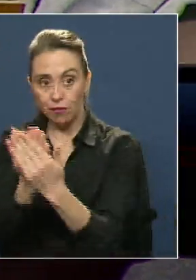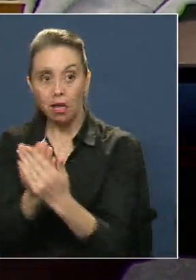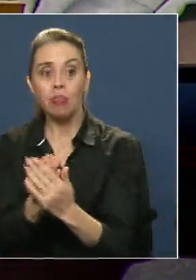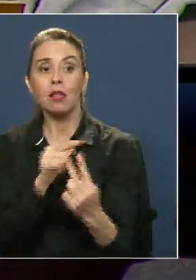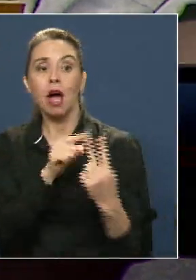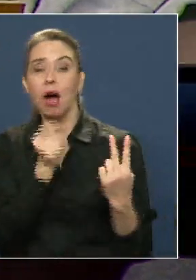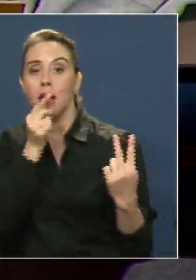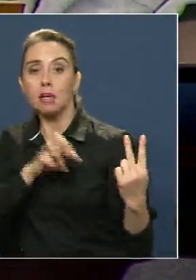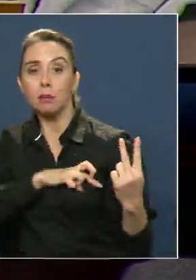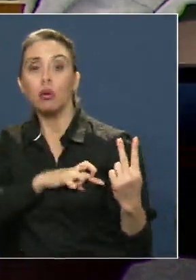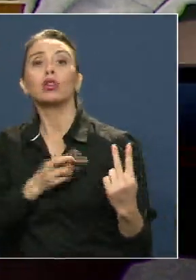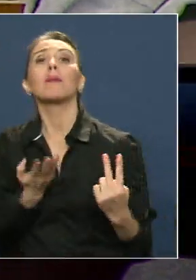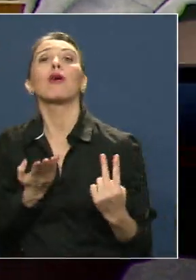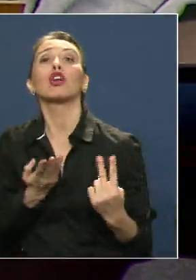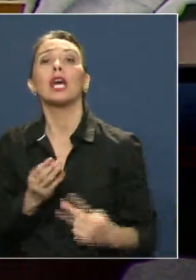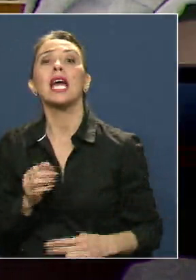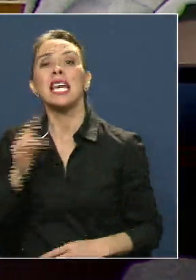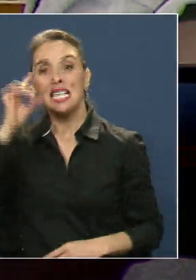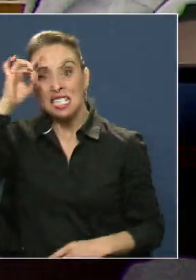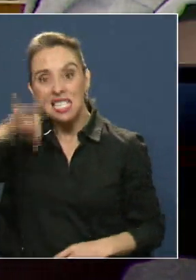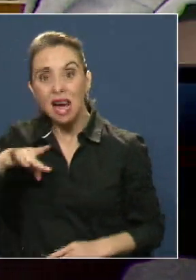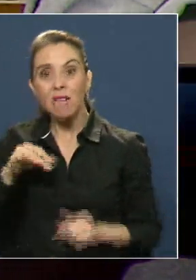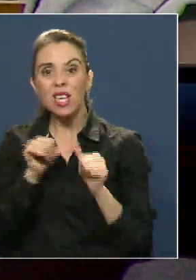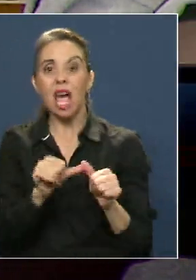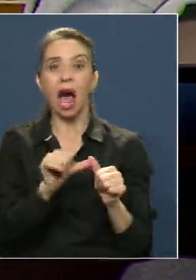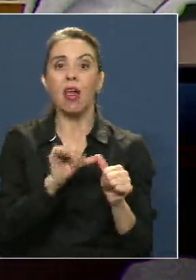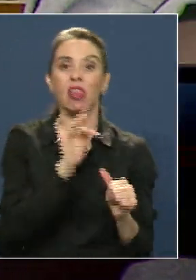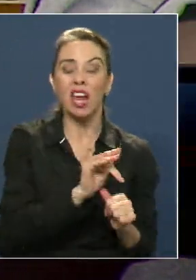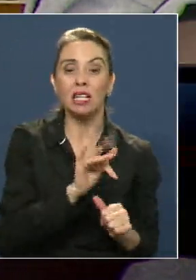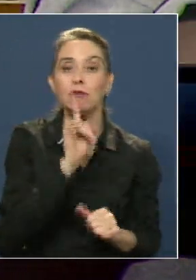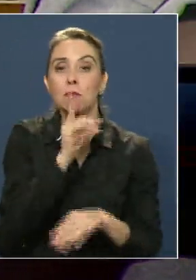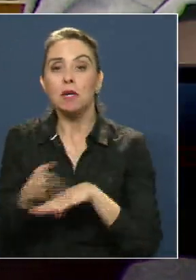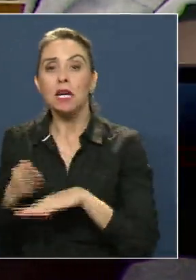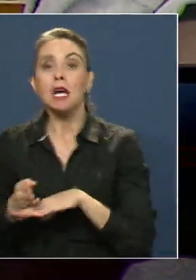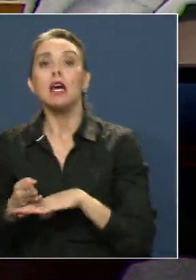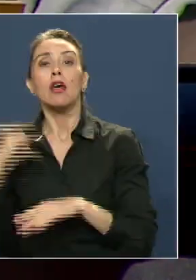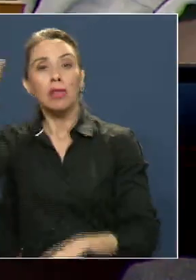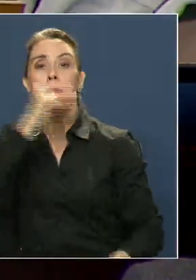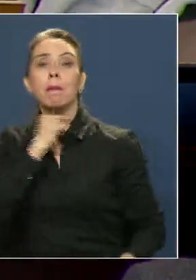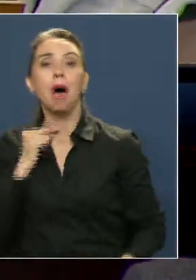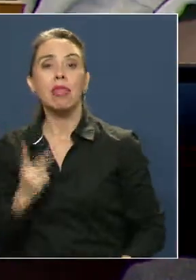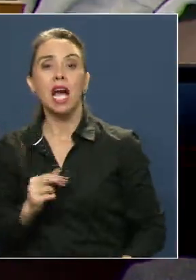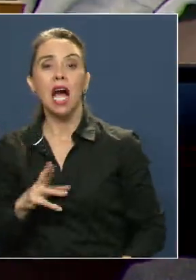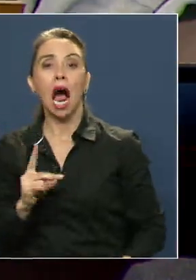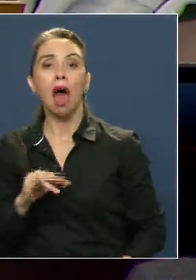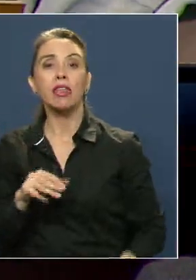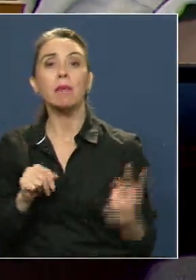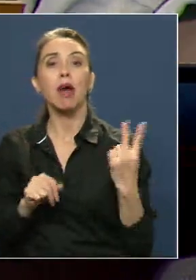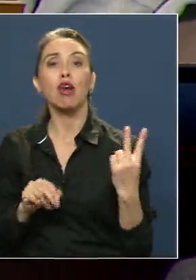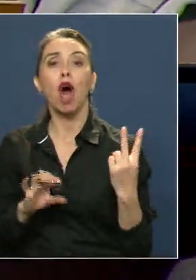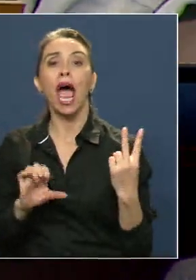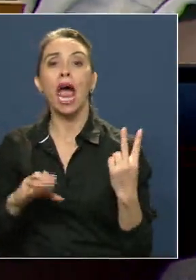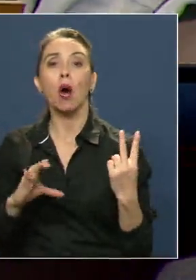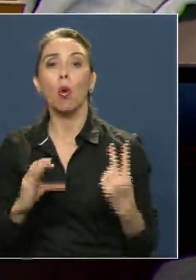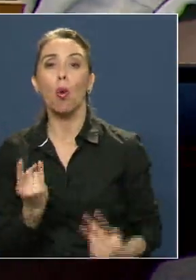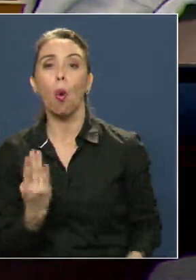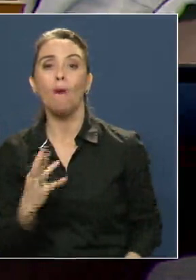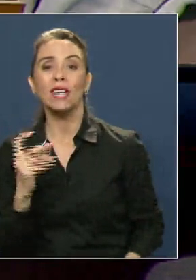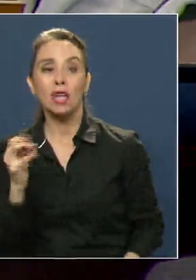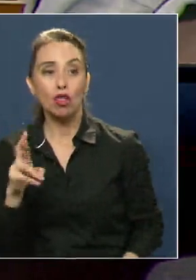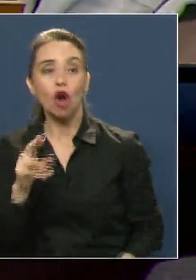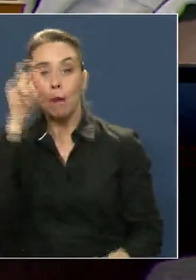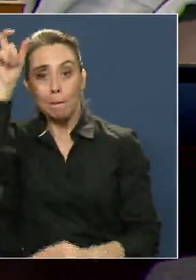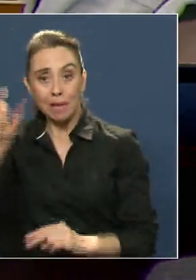imputados por ser encubridores de delitos de sacerdotes como Fernando Caradima. Entonces, cuando queremos hacer imprescriptibles las normas, no es solo con los